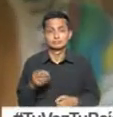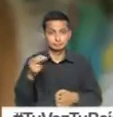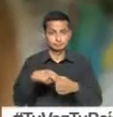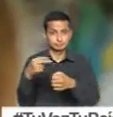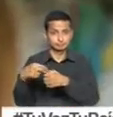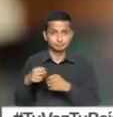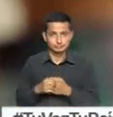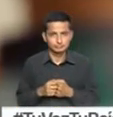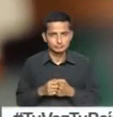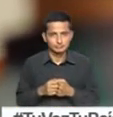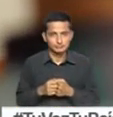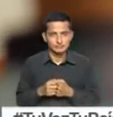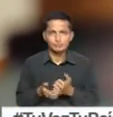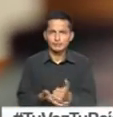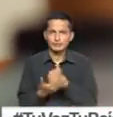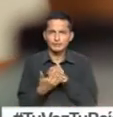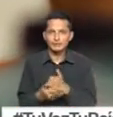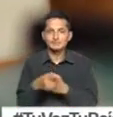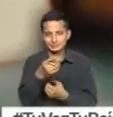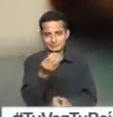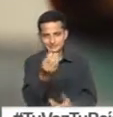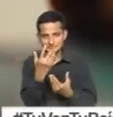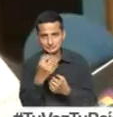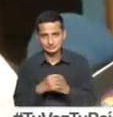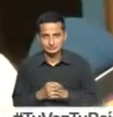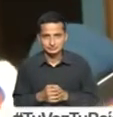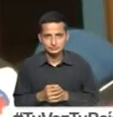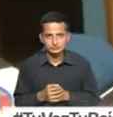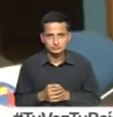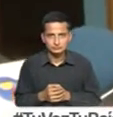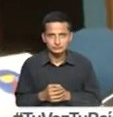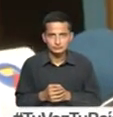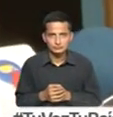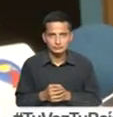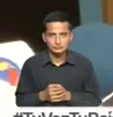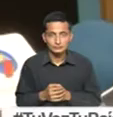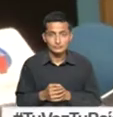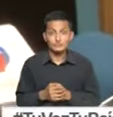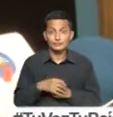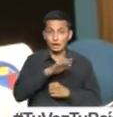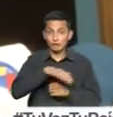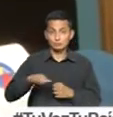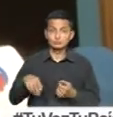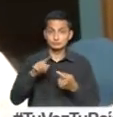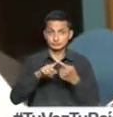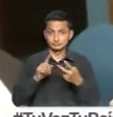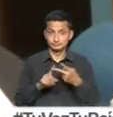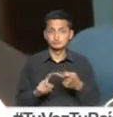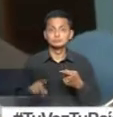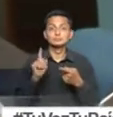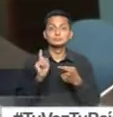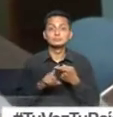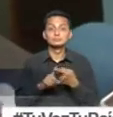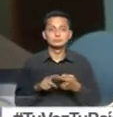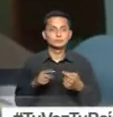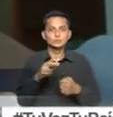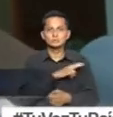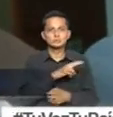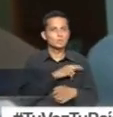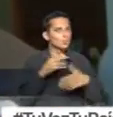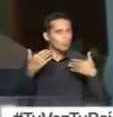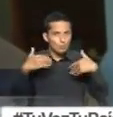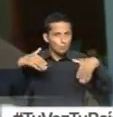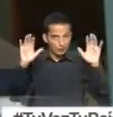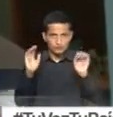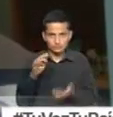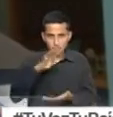de esta estrategia lo destaca René Ramírez. Los estudiantes tienen dos opciones. Una, estudiar acá, en cualquier universidad.